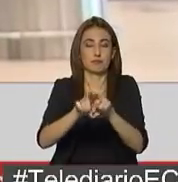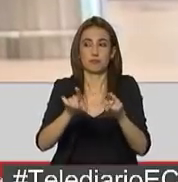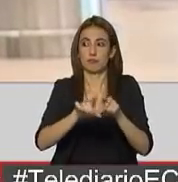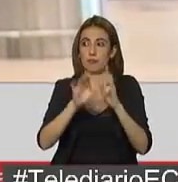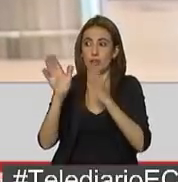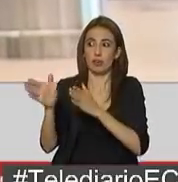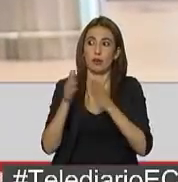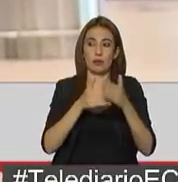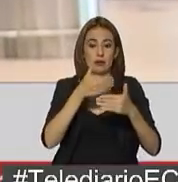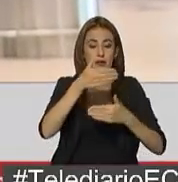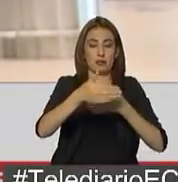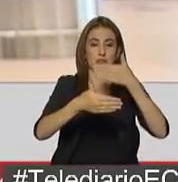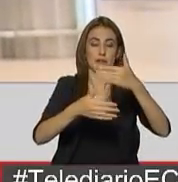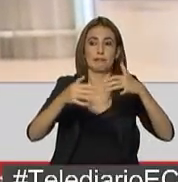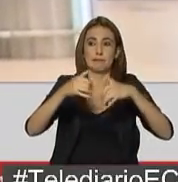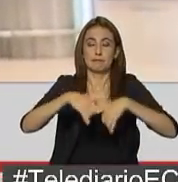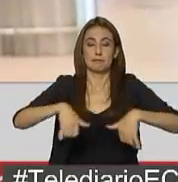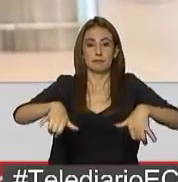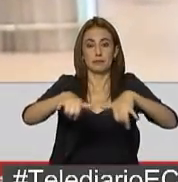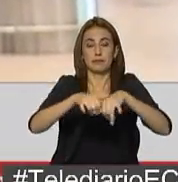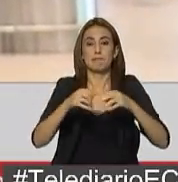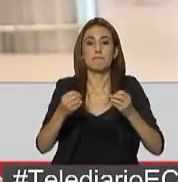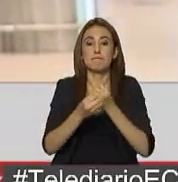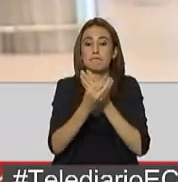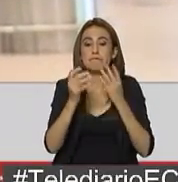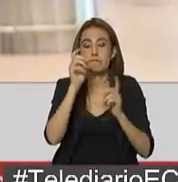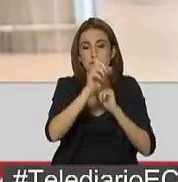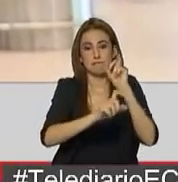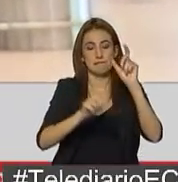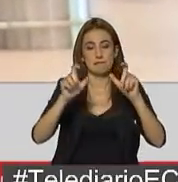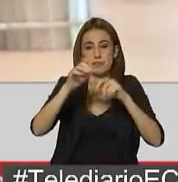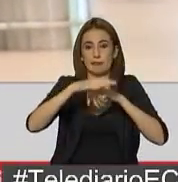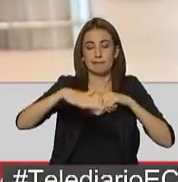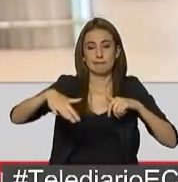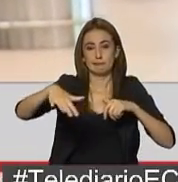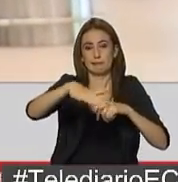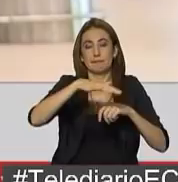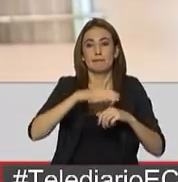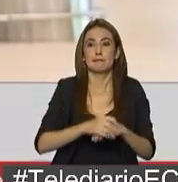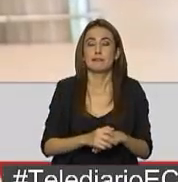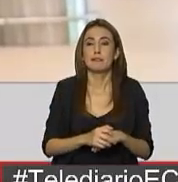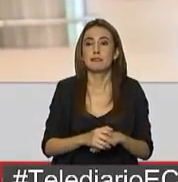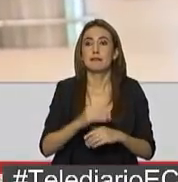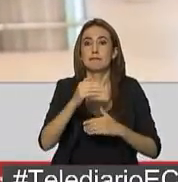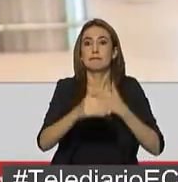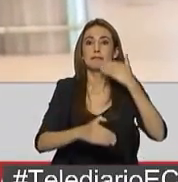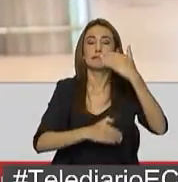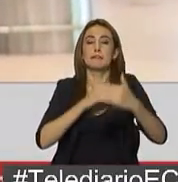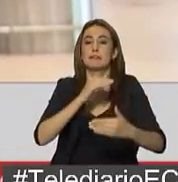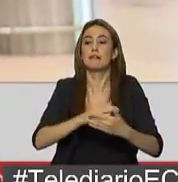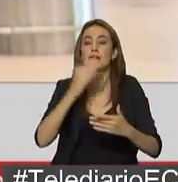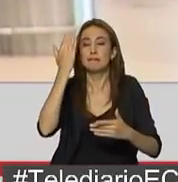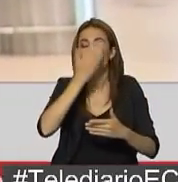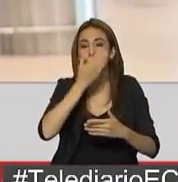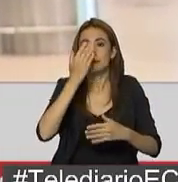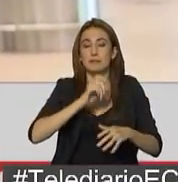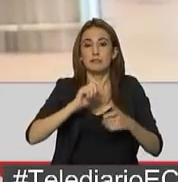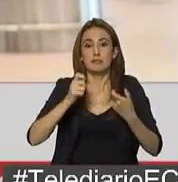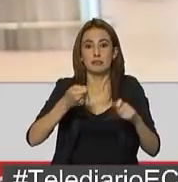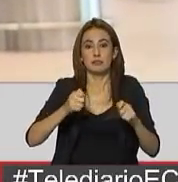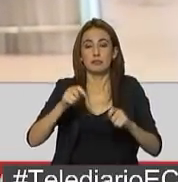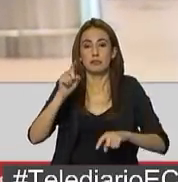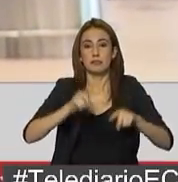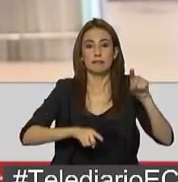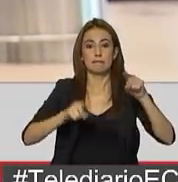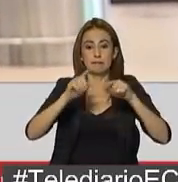operación con el mínimo de personal necesario presente aquí. La mayoría de personal está haciendo teletrabajo y los turnos se modificaron para que